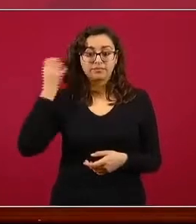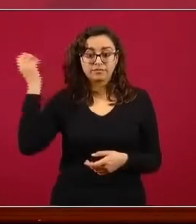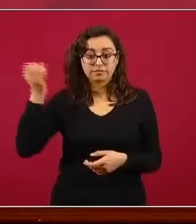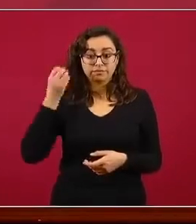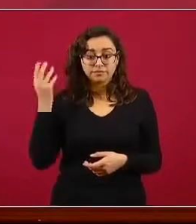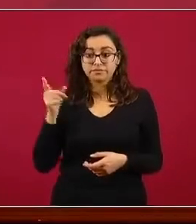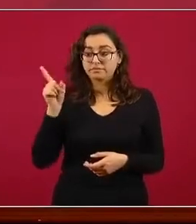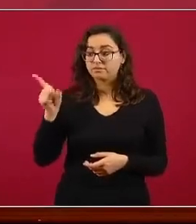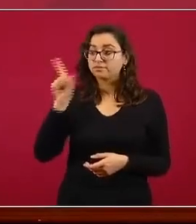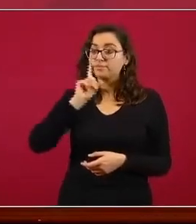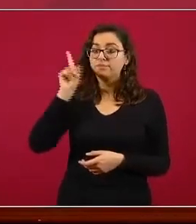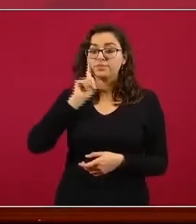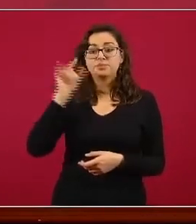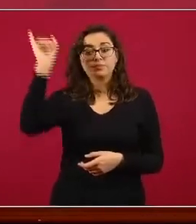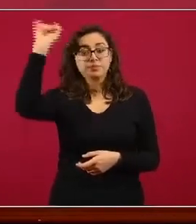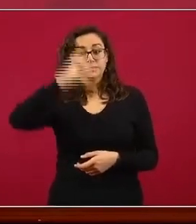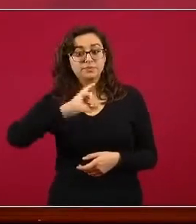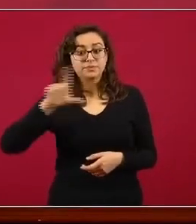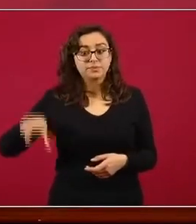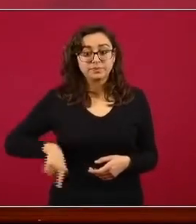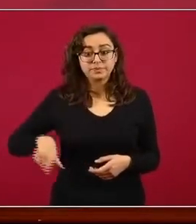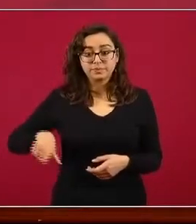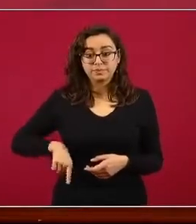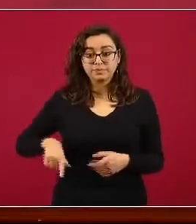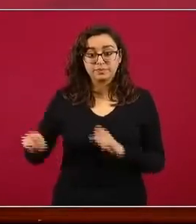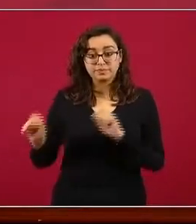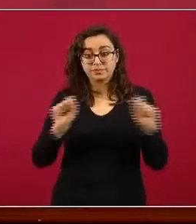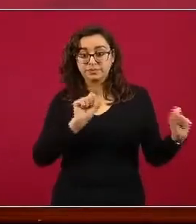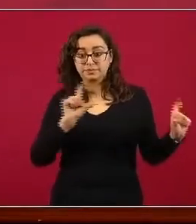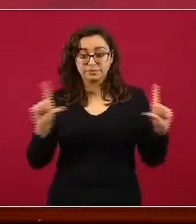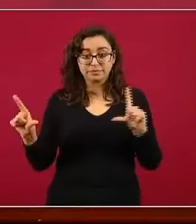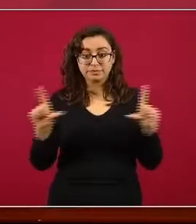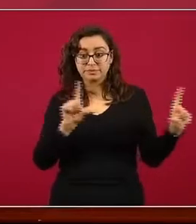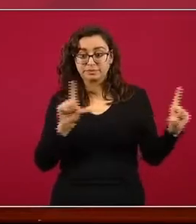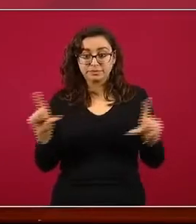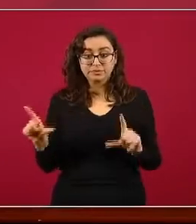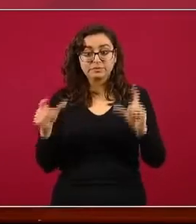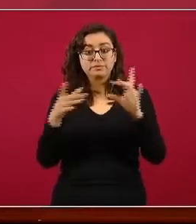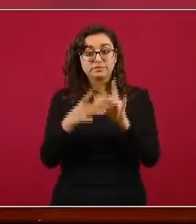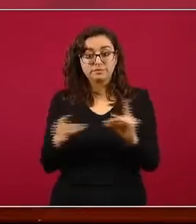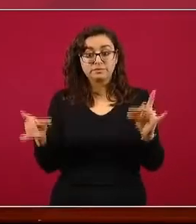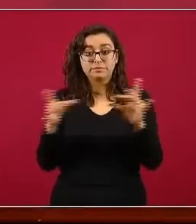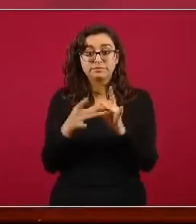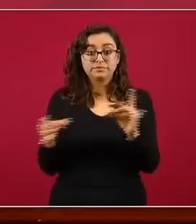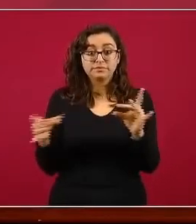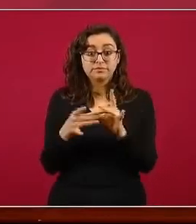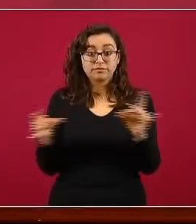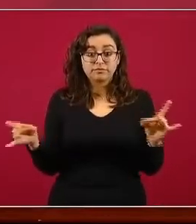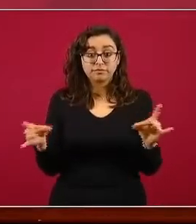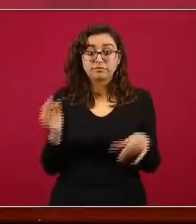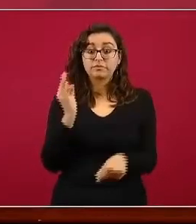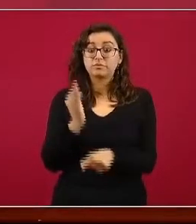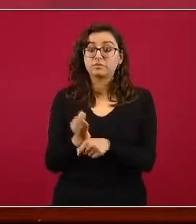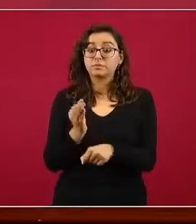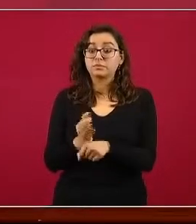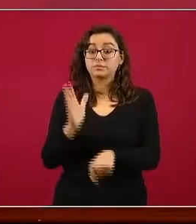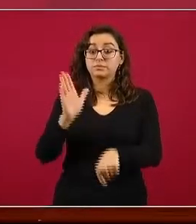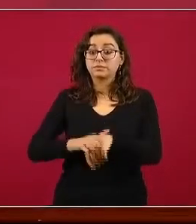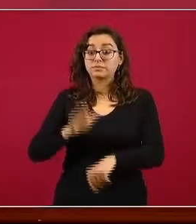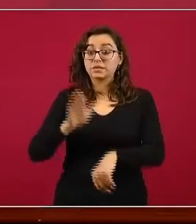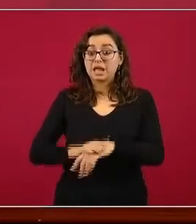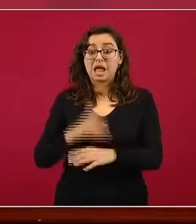palabras de la jefa de gobierno y sus diapositivas para comentar que estamos en alerta por